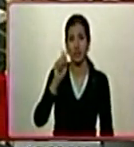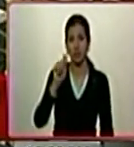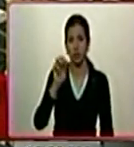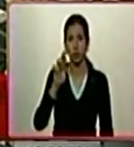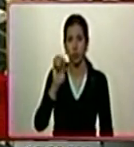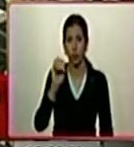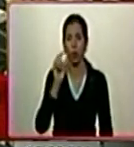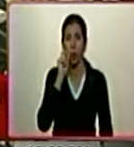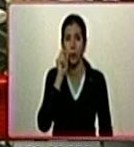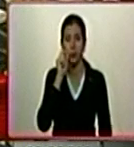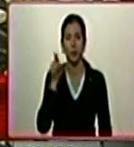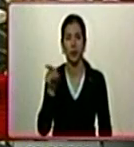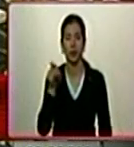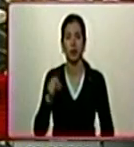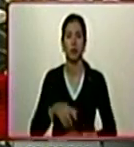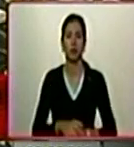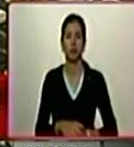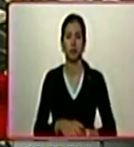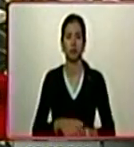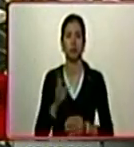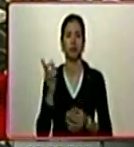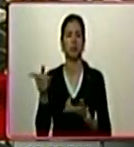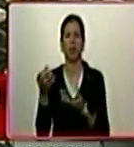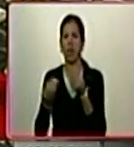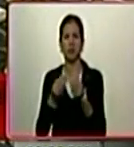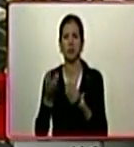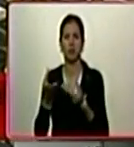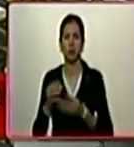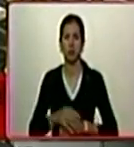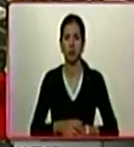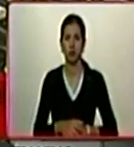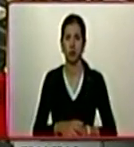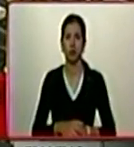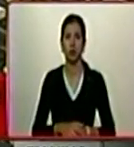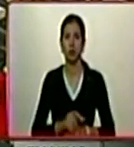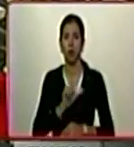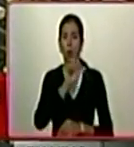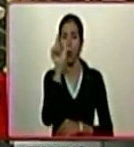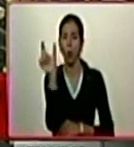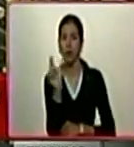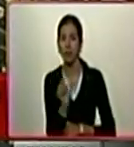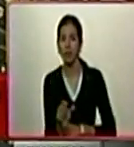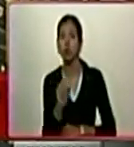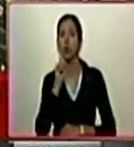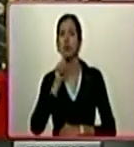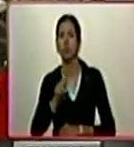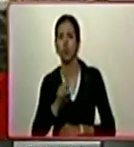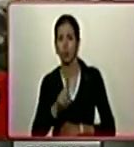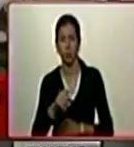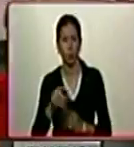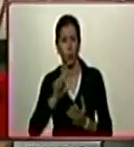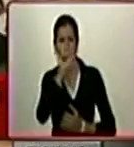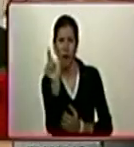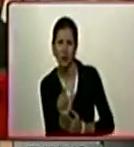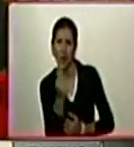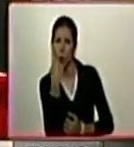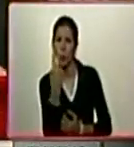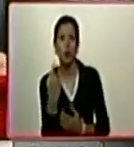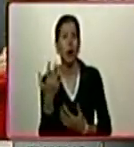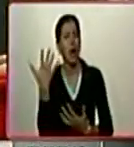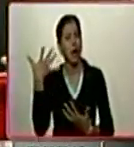actuando en el reciente plan conocido como Guayanazo 1, recuerdan ustedes aquella situación